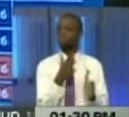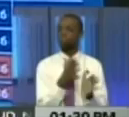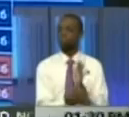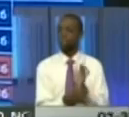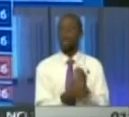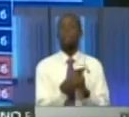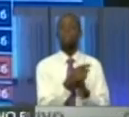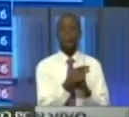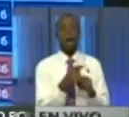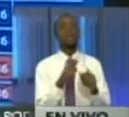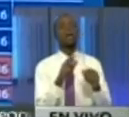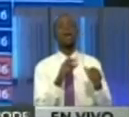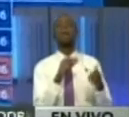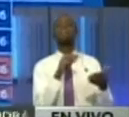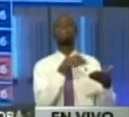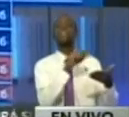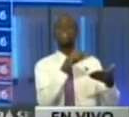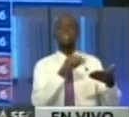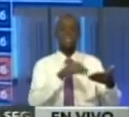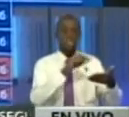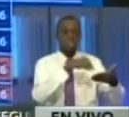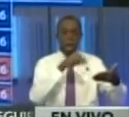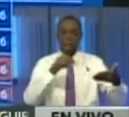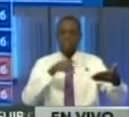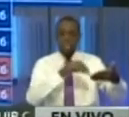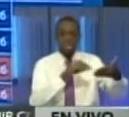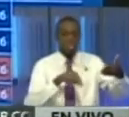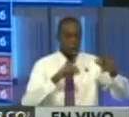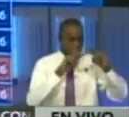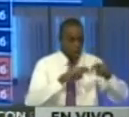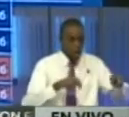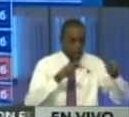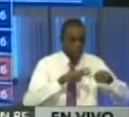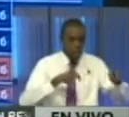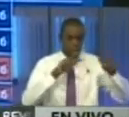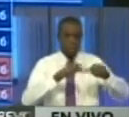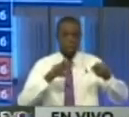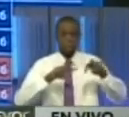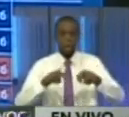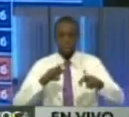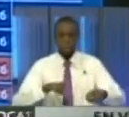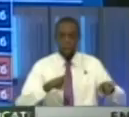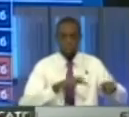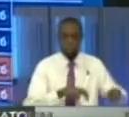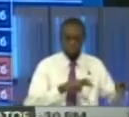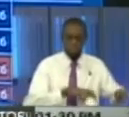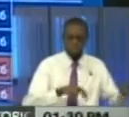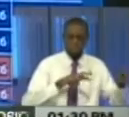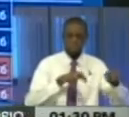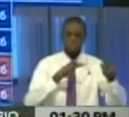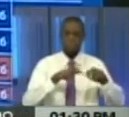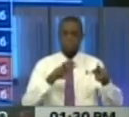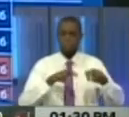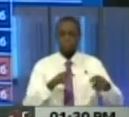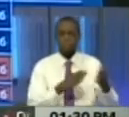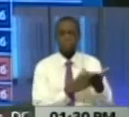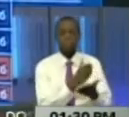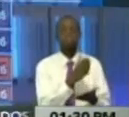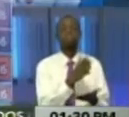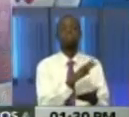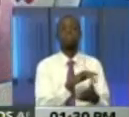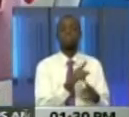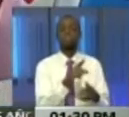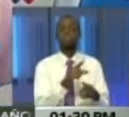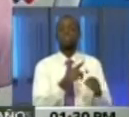para la revisión de las firmas, donde se establecían que los solicitantes tenían hasta 30